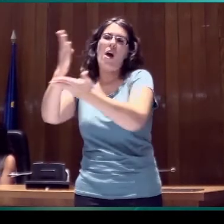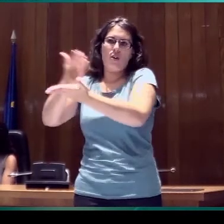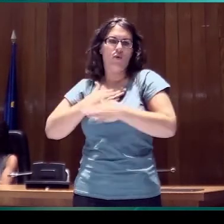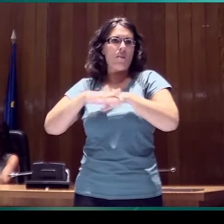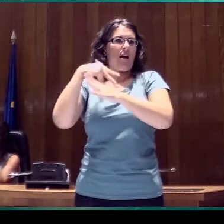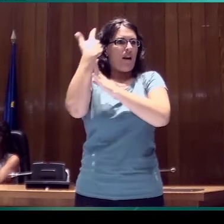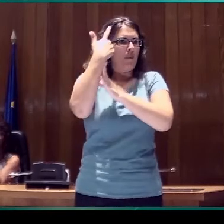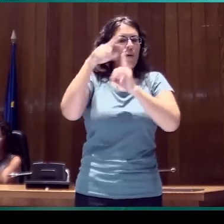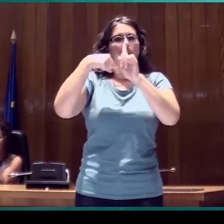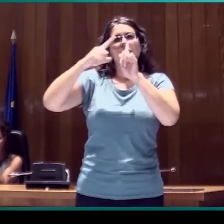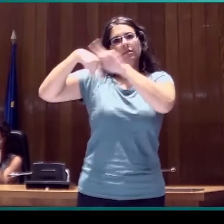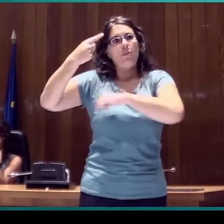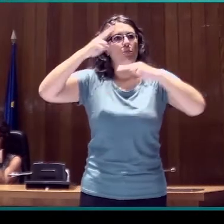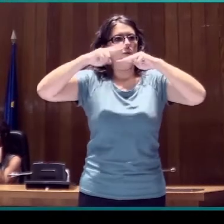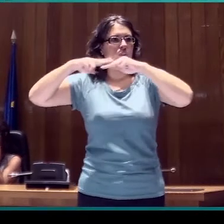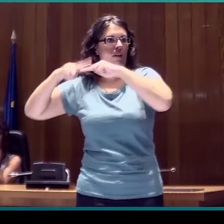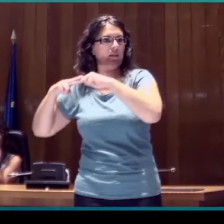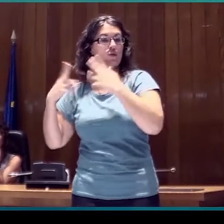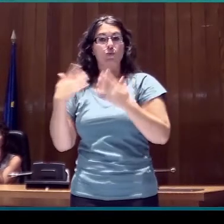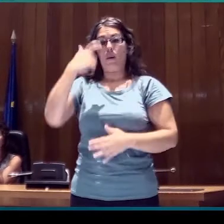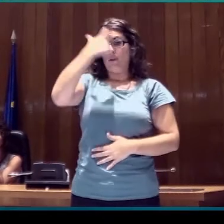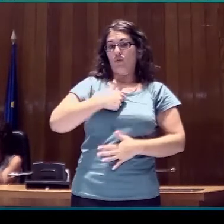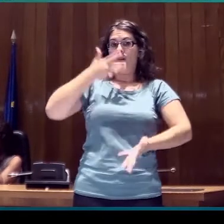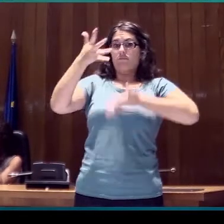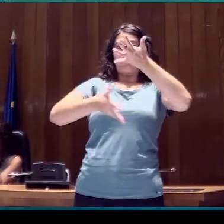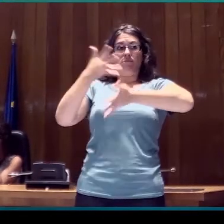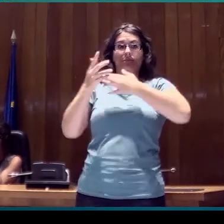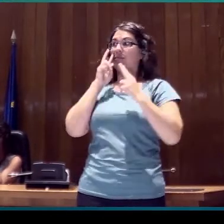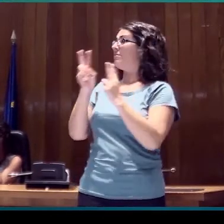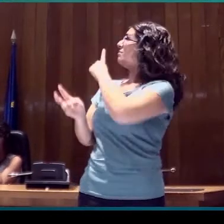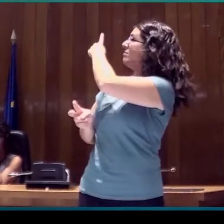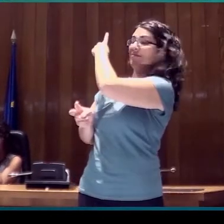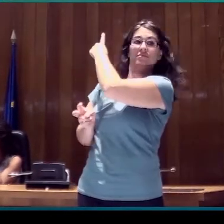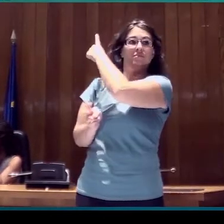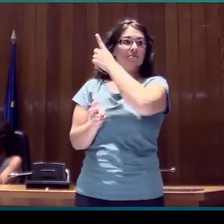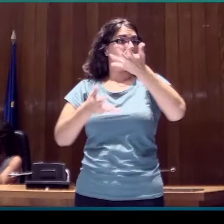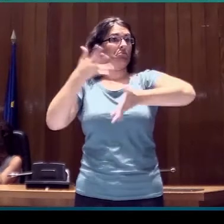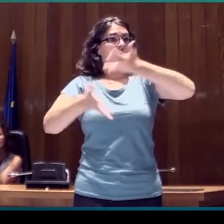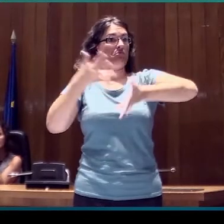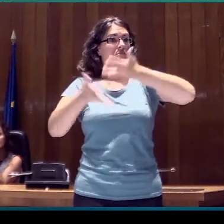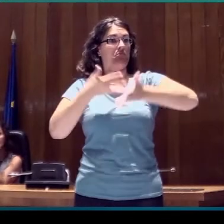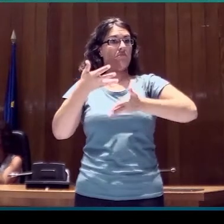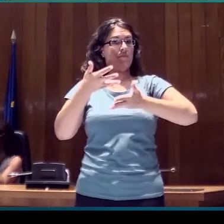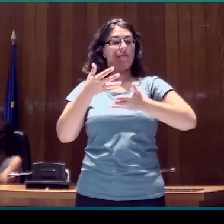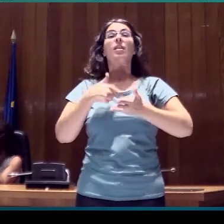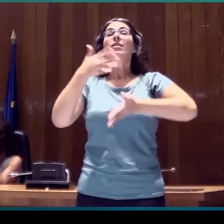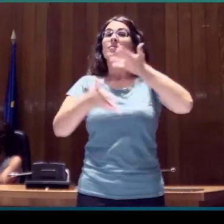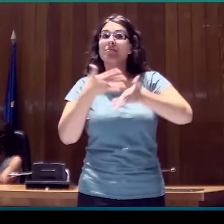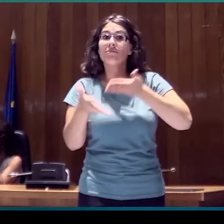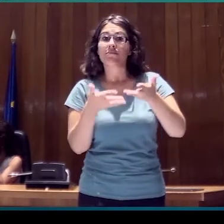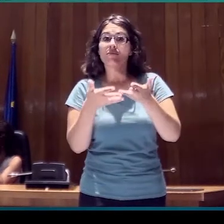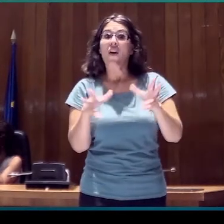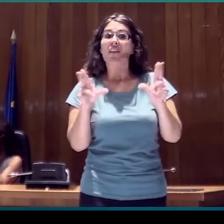montajes. Y había una persona que asignaba, como habéis visto, un enunciado. Y luego venían las cuatro opciones en las que el alumno